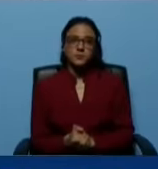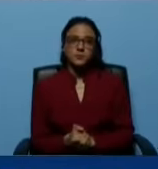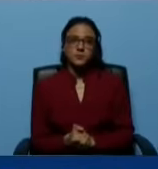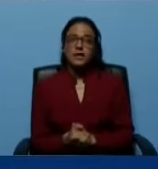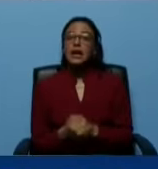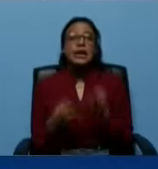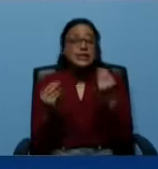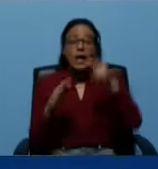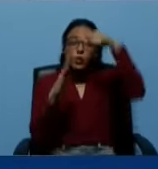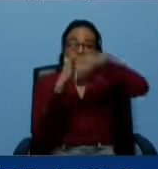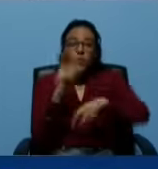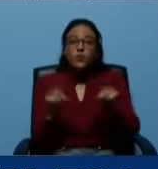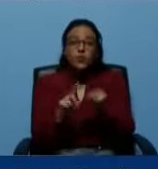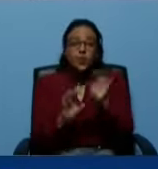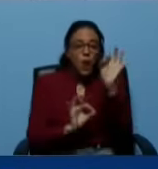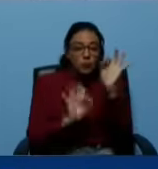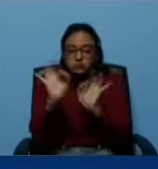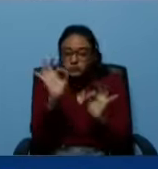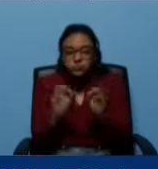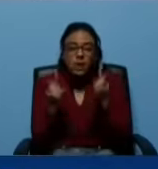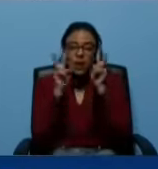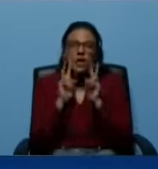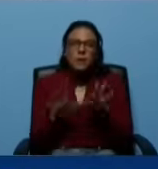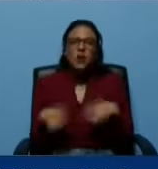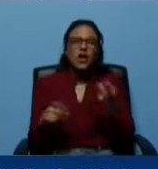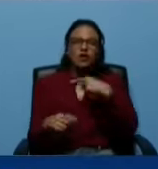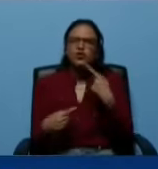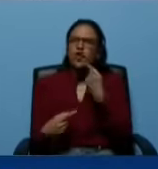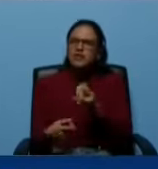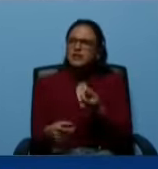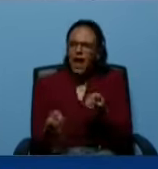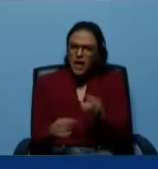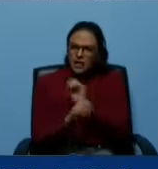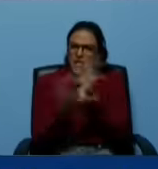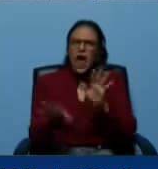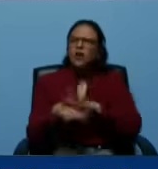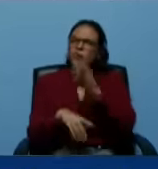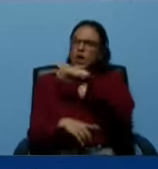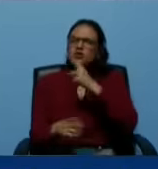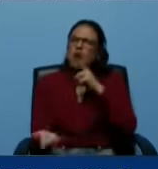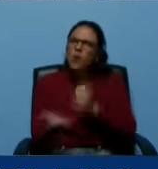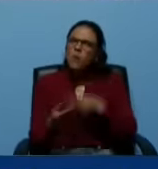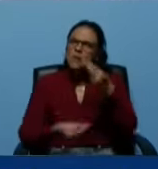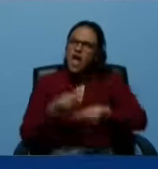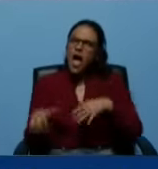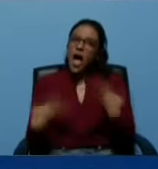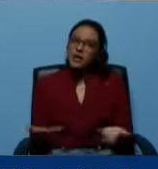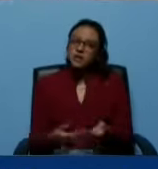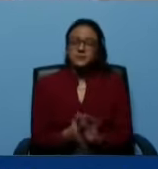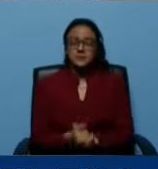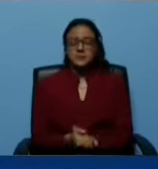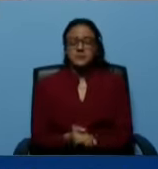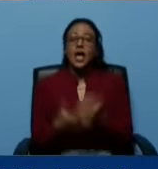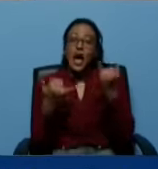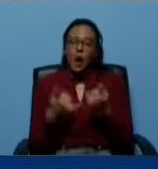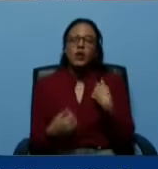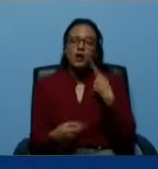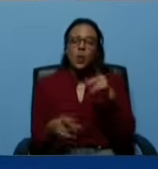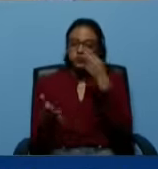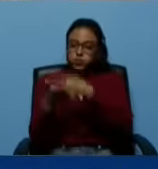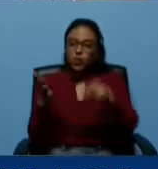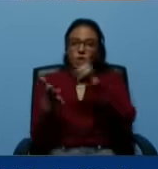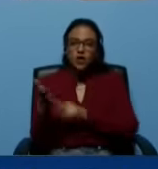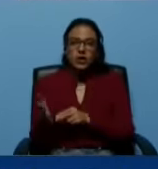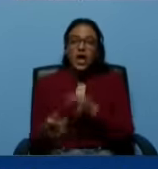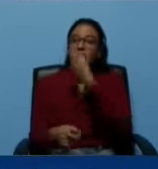Tan detallado que a veces uno dice, por Dios, si aquí está, ¿por qué no lo hacen? Ahora te voy a corregir algo, la